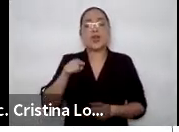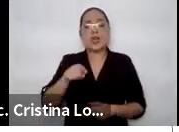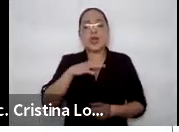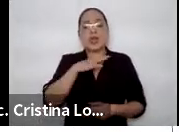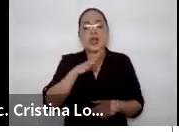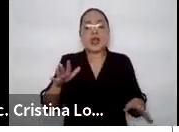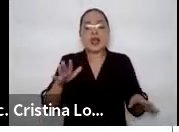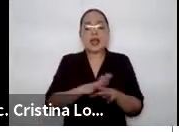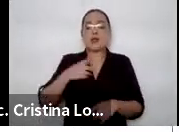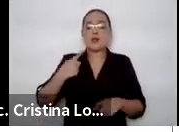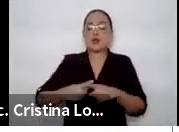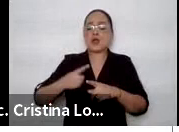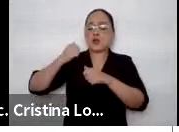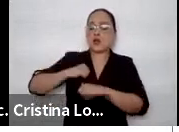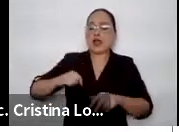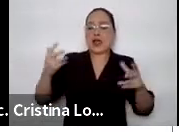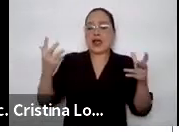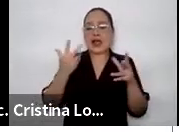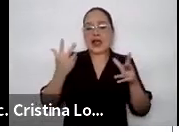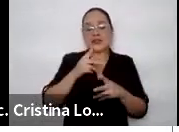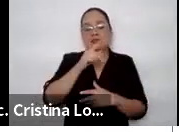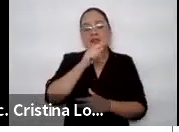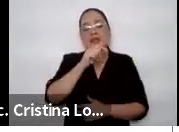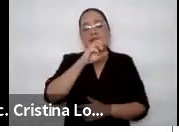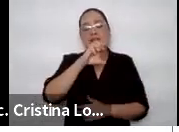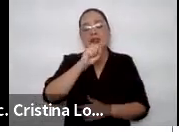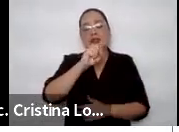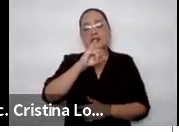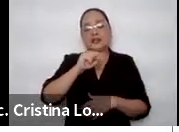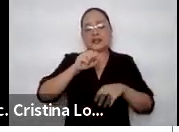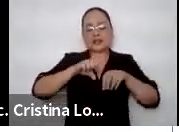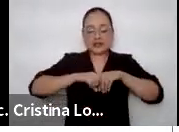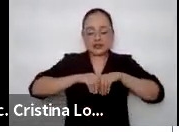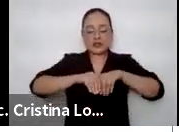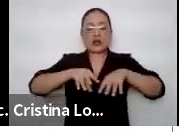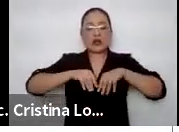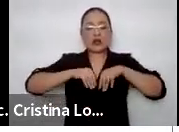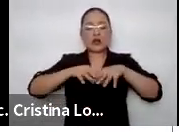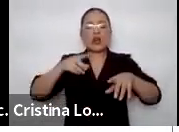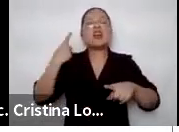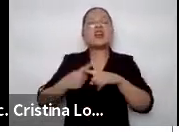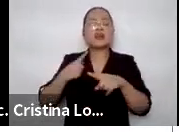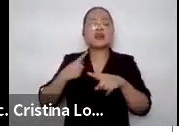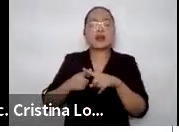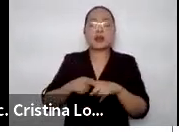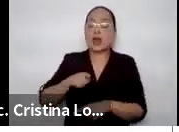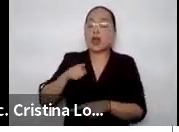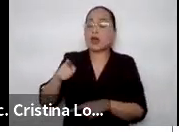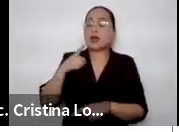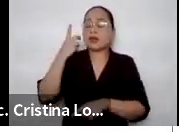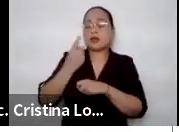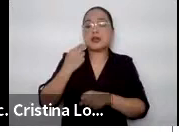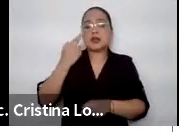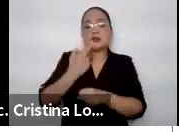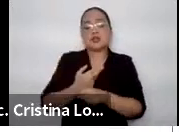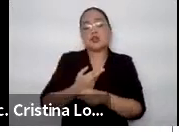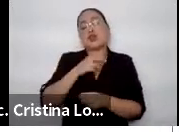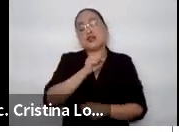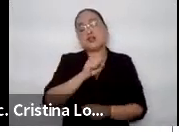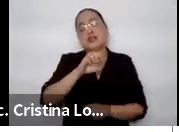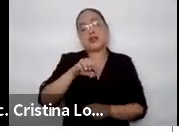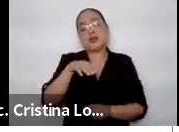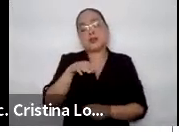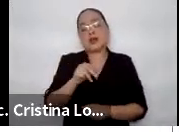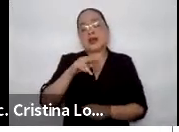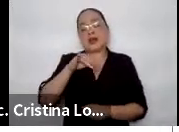encargado de la publicación de las tesis, que hasta ese momento era la dirección del semanario